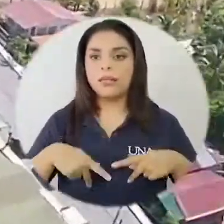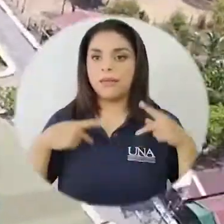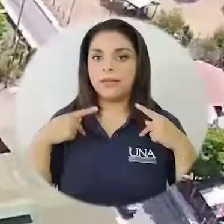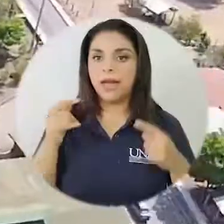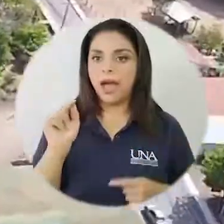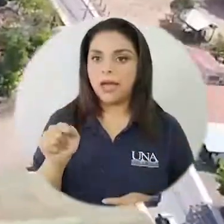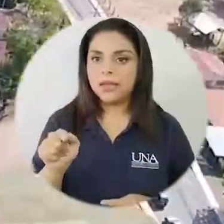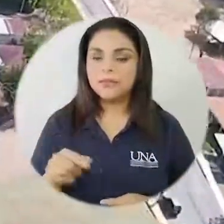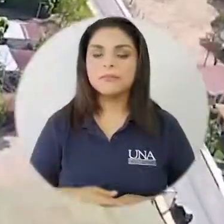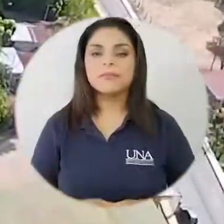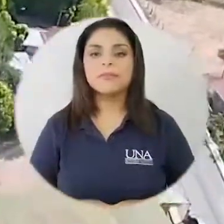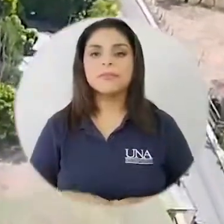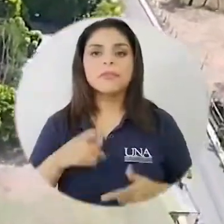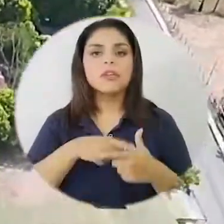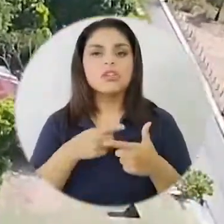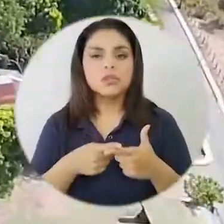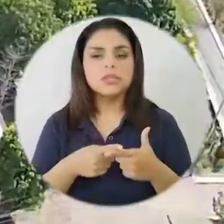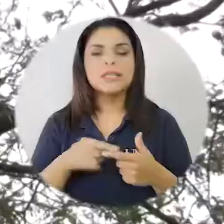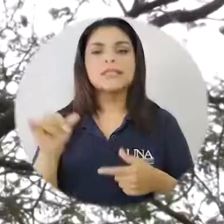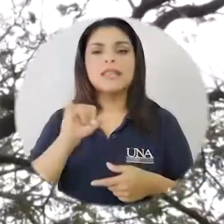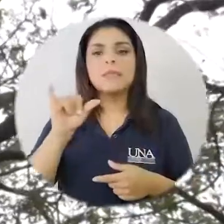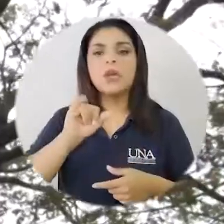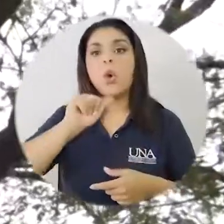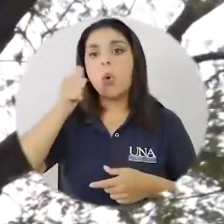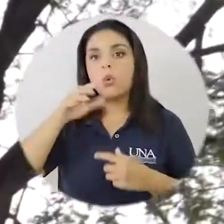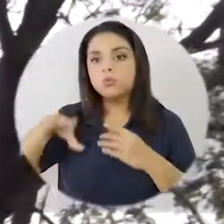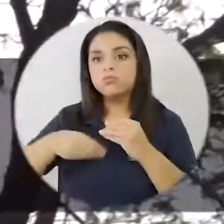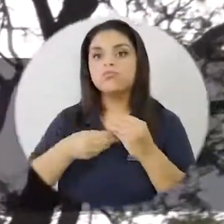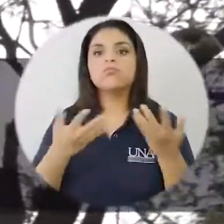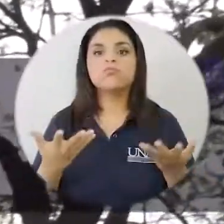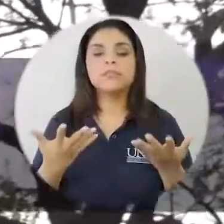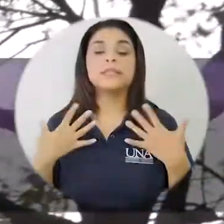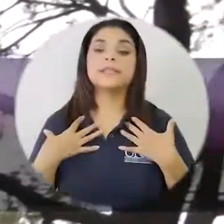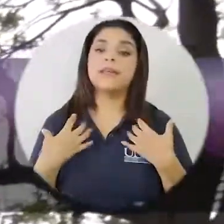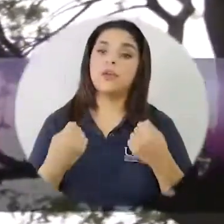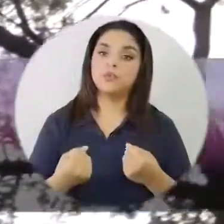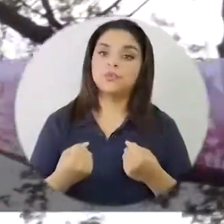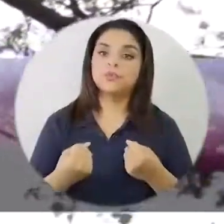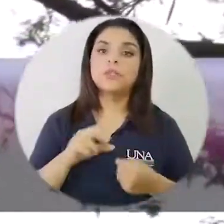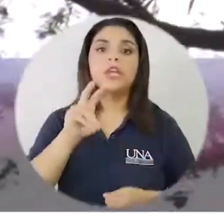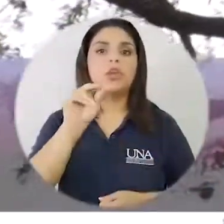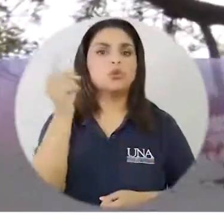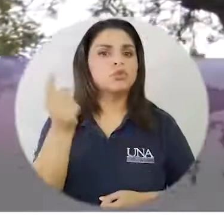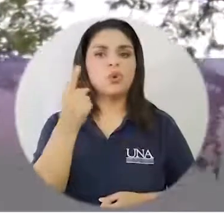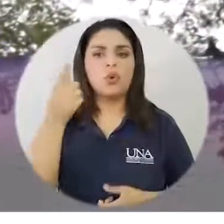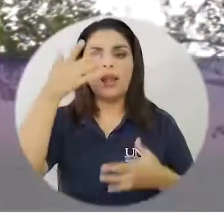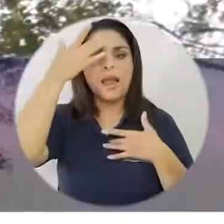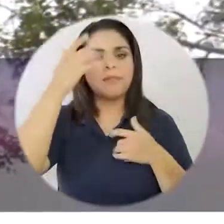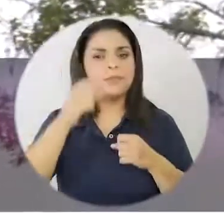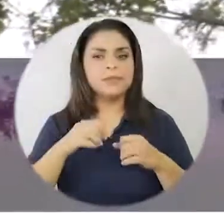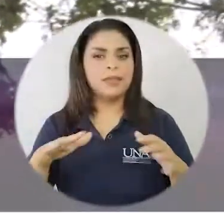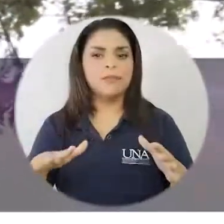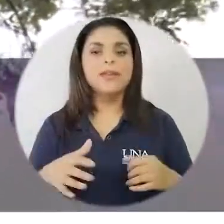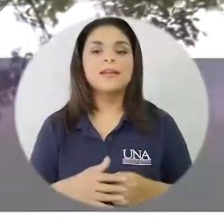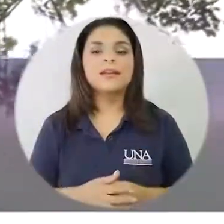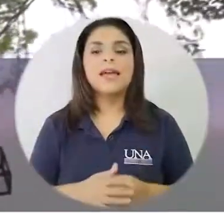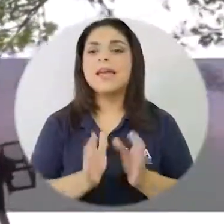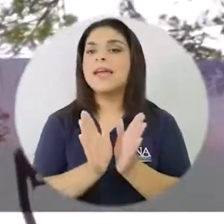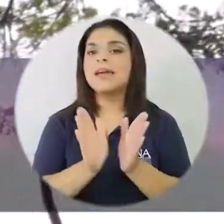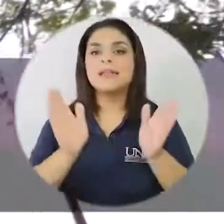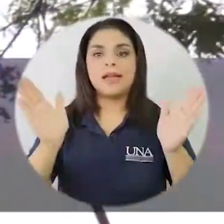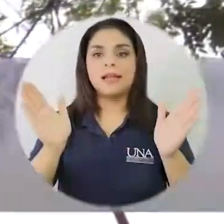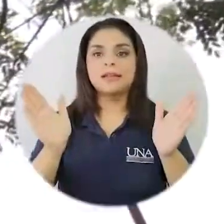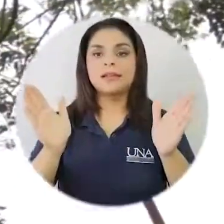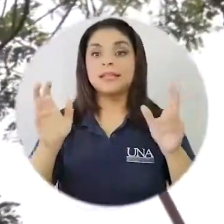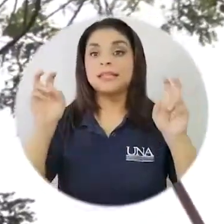Y eso nos conduce a otro elemento. Por eso todo se concatena. Nos conduce a un tema también de salud. Y no estoy hablando solo de la pandemia, ¿verdad? No estoy Sí, en hablando